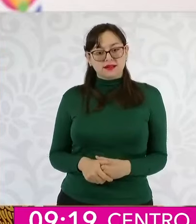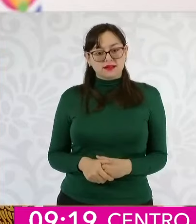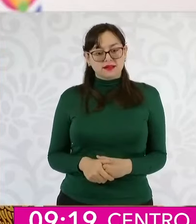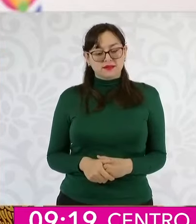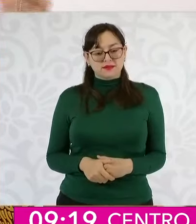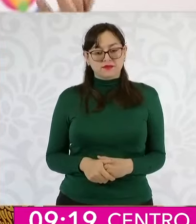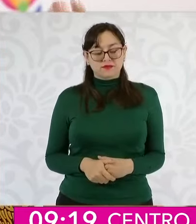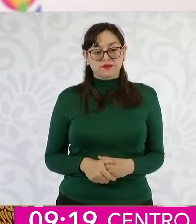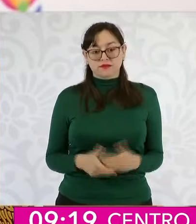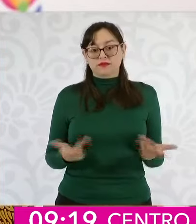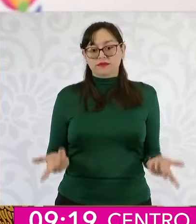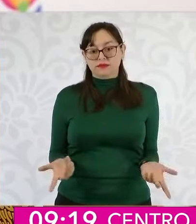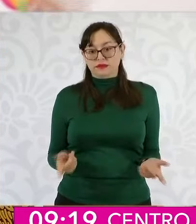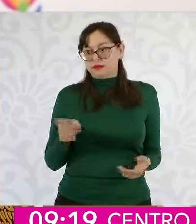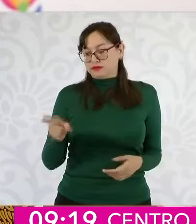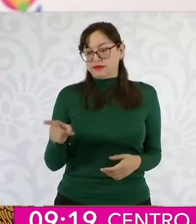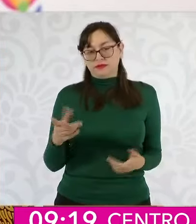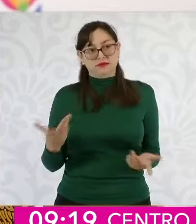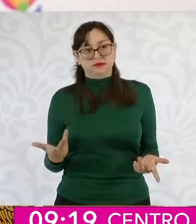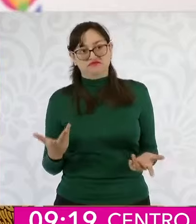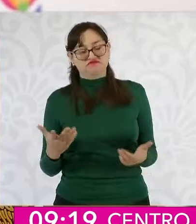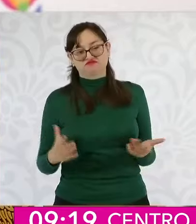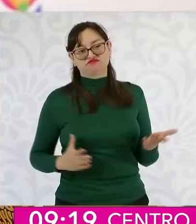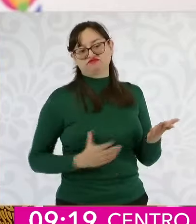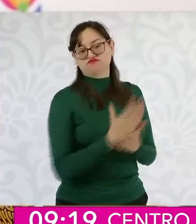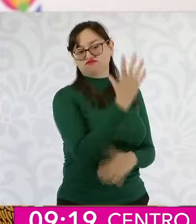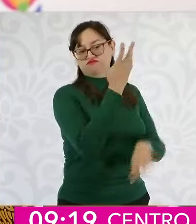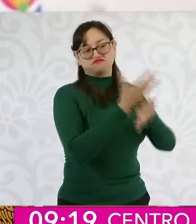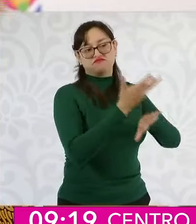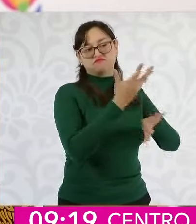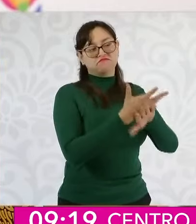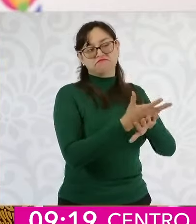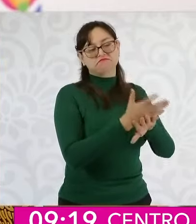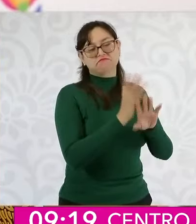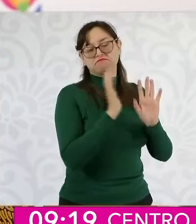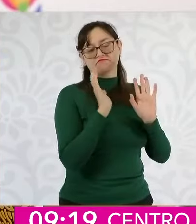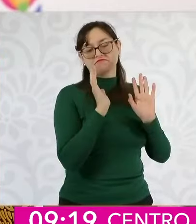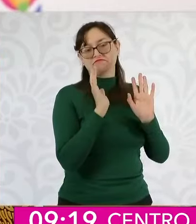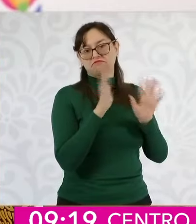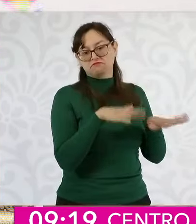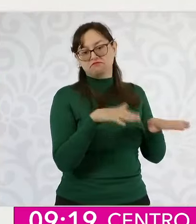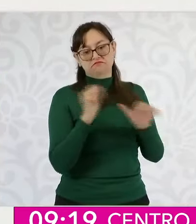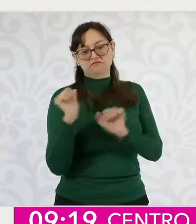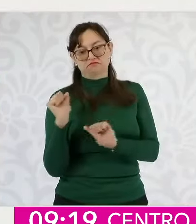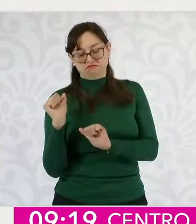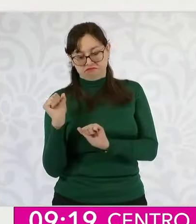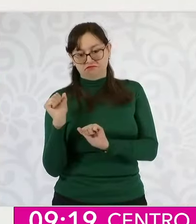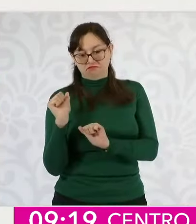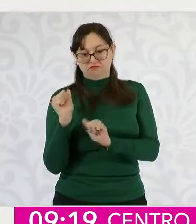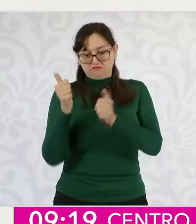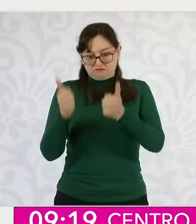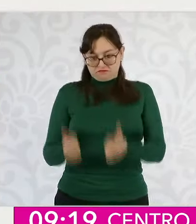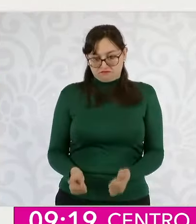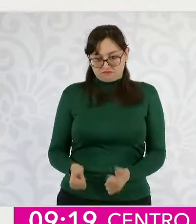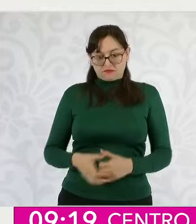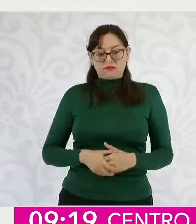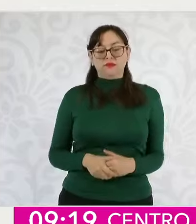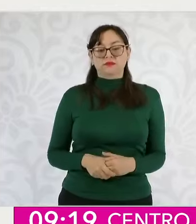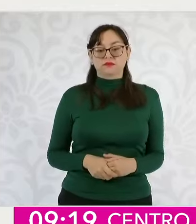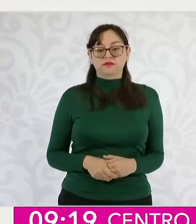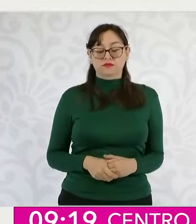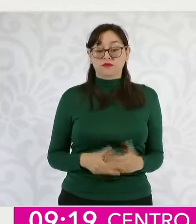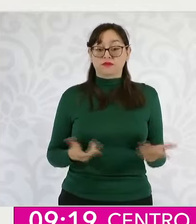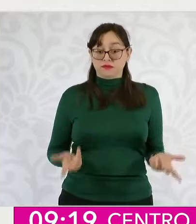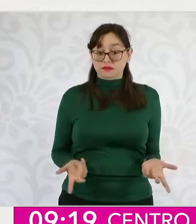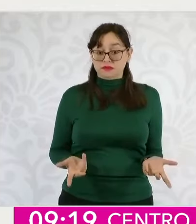que no pudieron entrar a los Estados Unidos y que están retornando, o aquellos que vienen de Estados Unidos y retornan. Entonces,